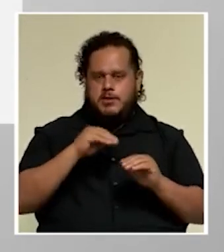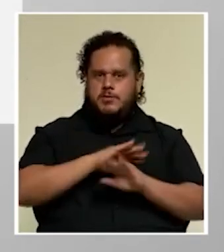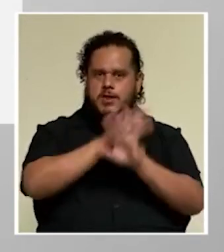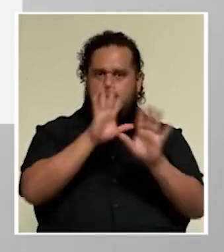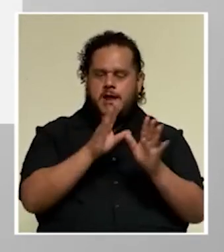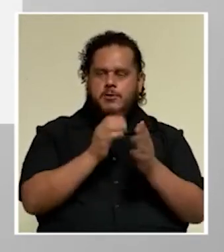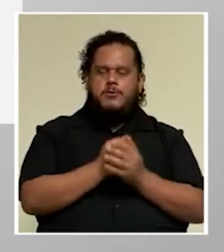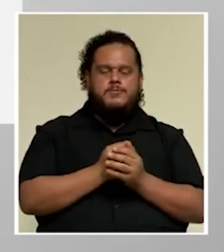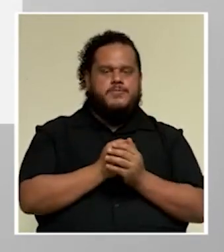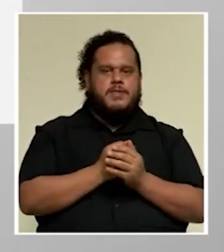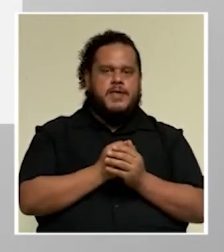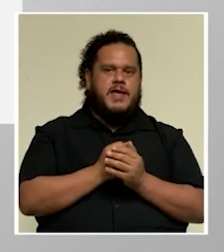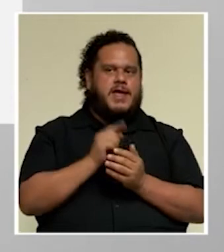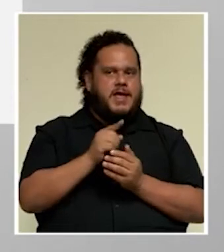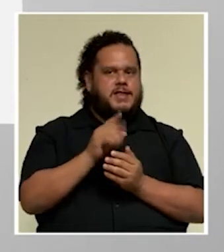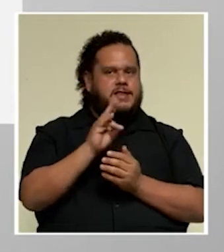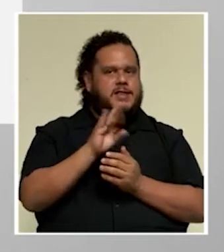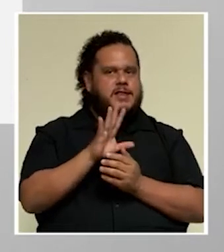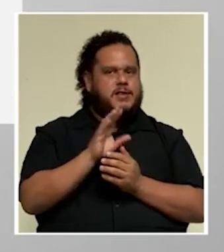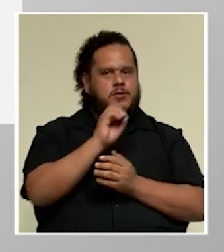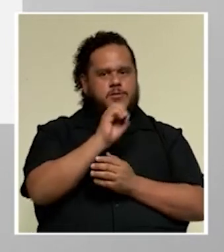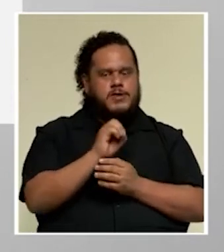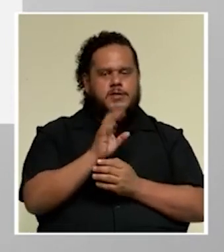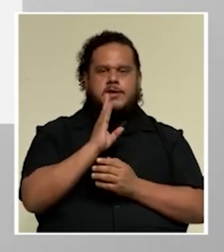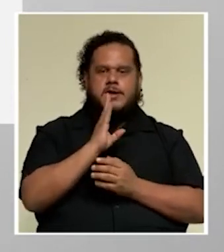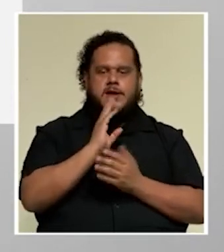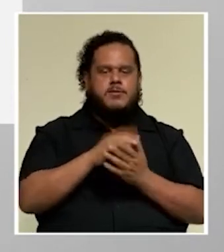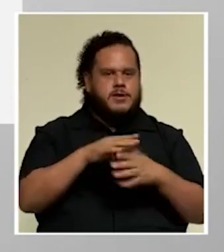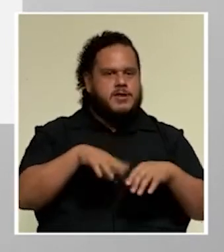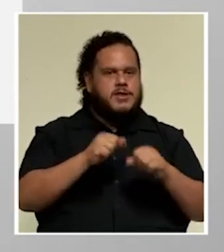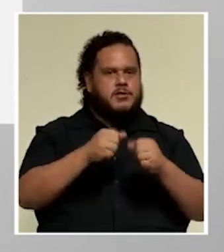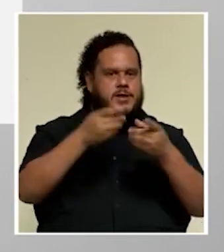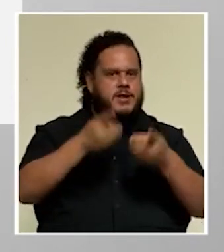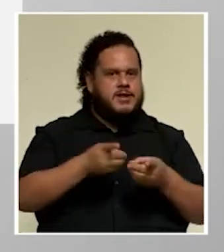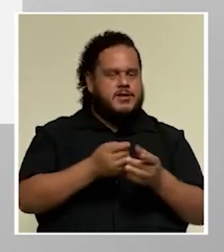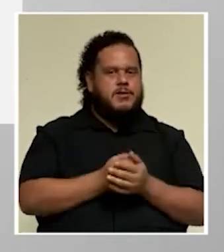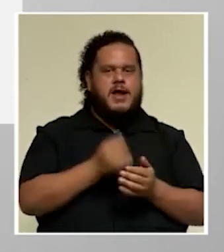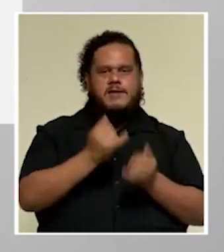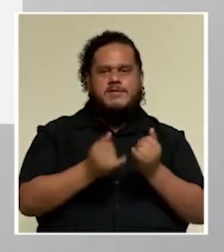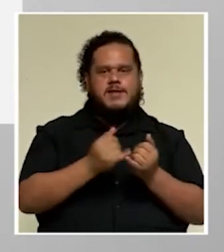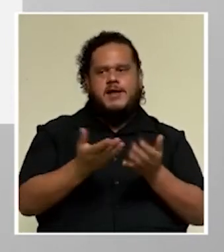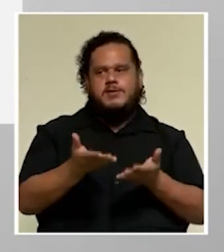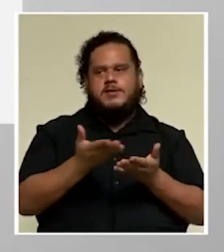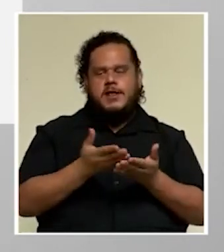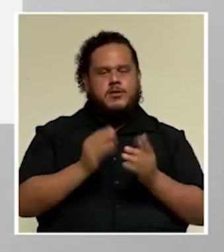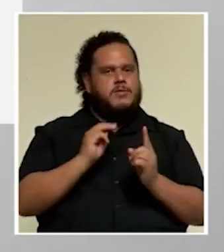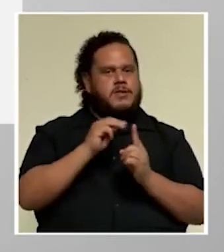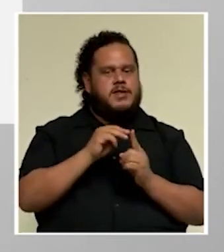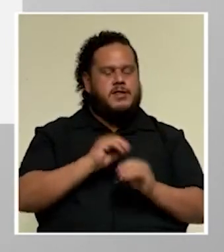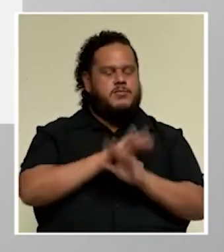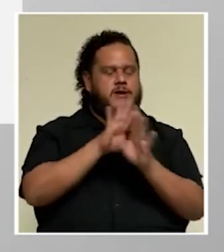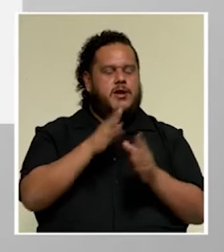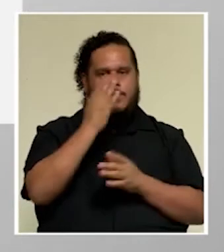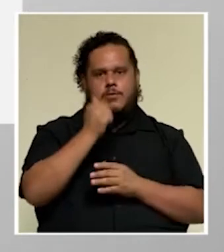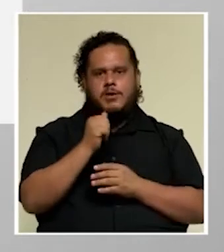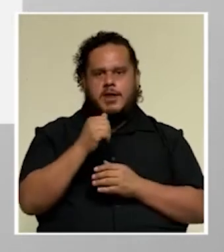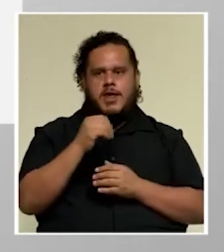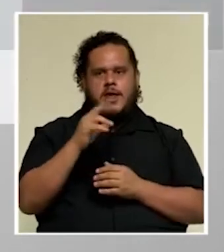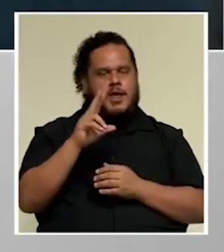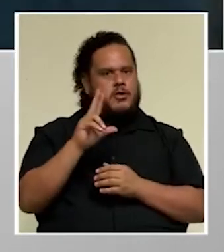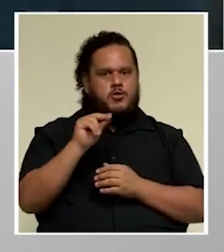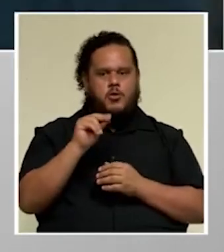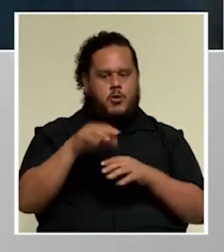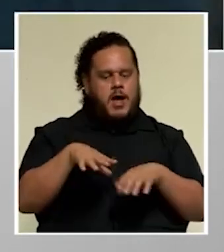que efectivamente ese 75% que hablábamos de que se toma la decisión al puro final, nos está dando mensajes muy claros de por qué no todavía ha tomado esa